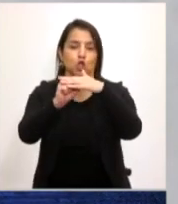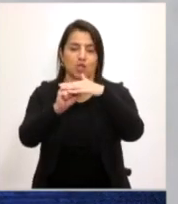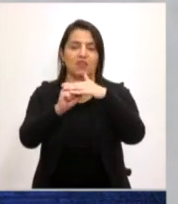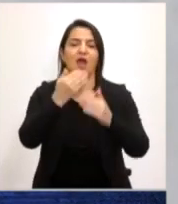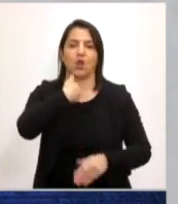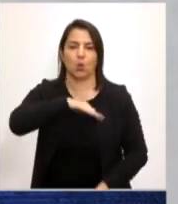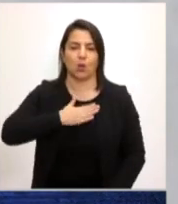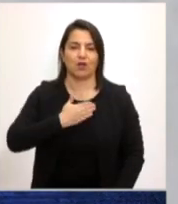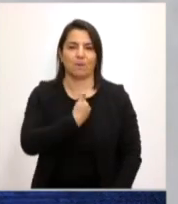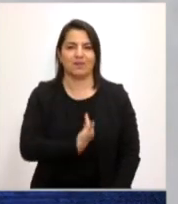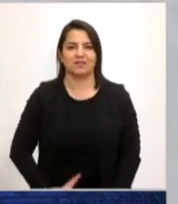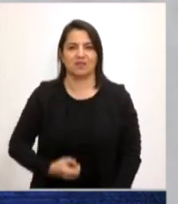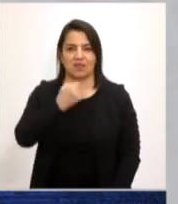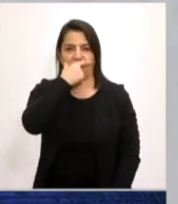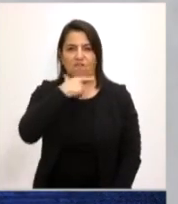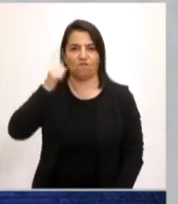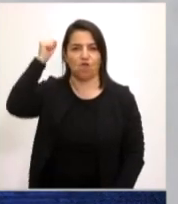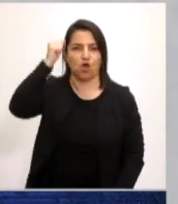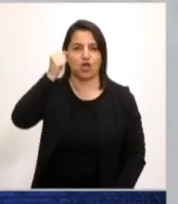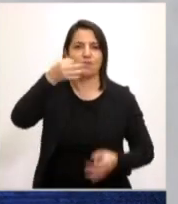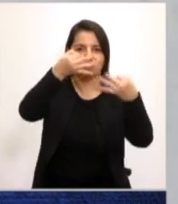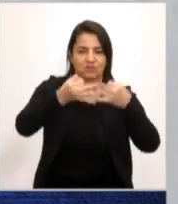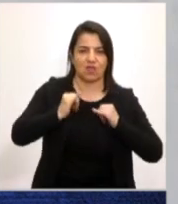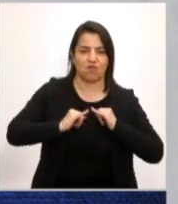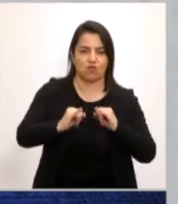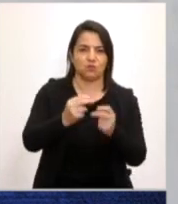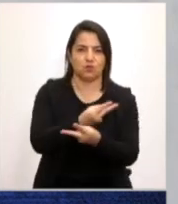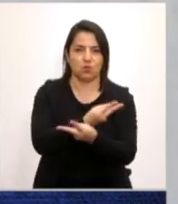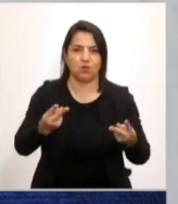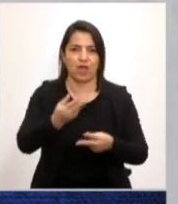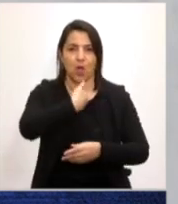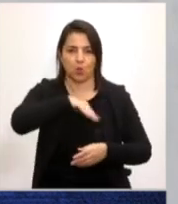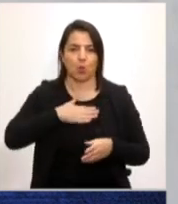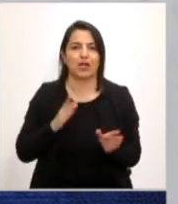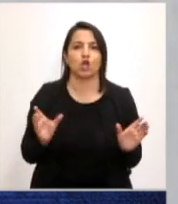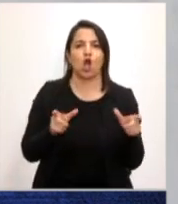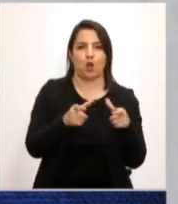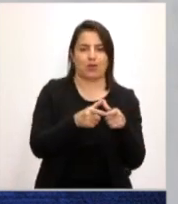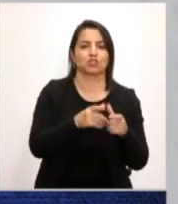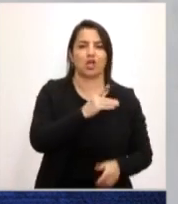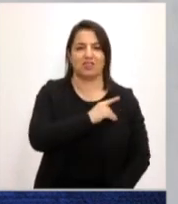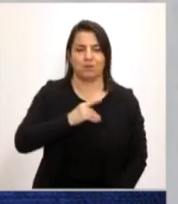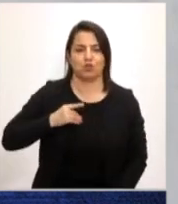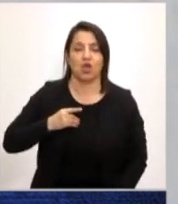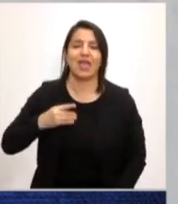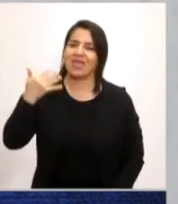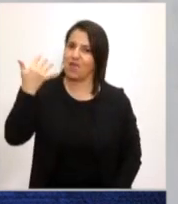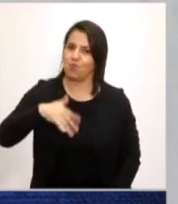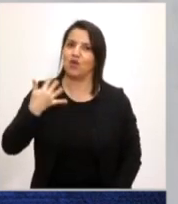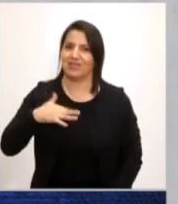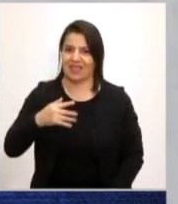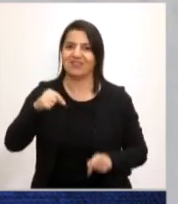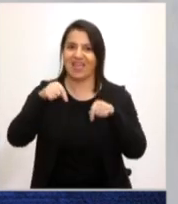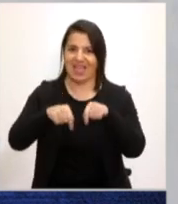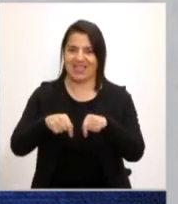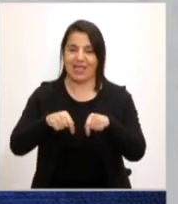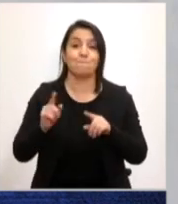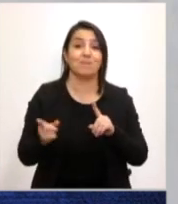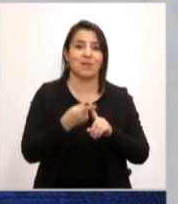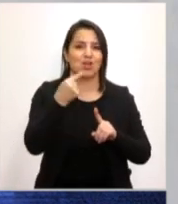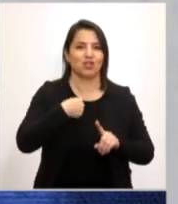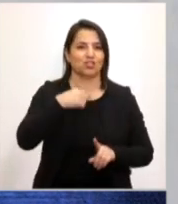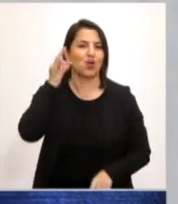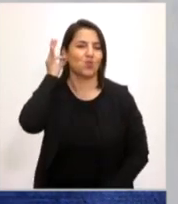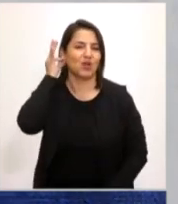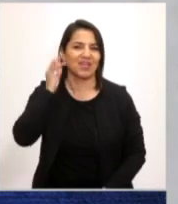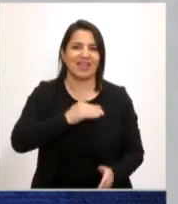presidente Gabriel Boric, la cuenta pública de nuestra corporación. Estar acá es importante para mí, primero porque soy mujer y hasta